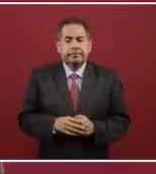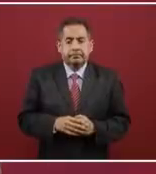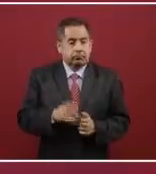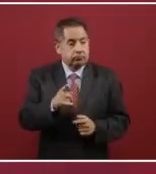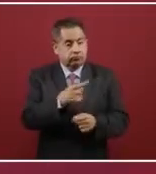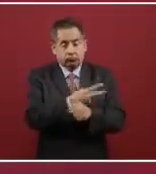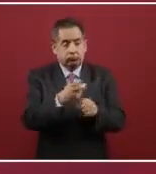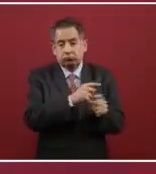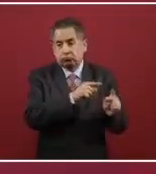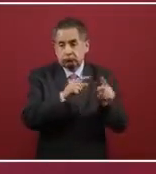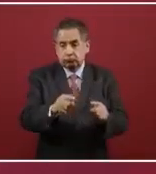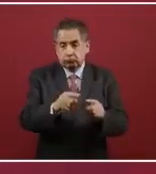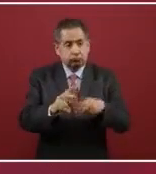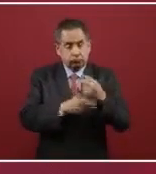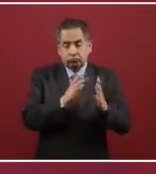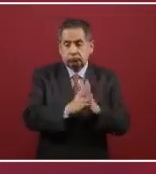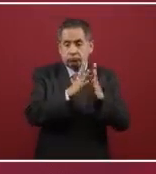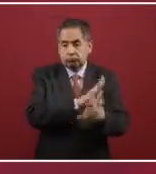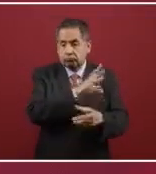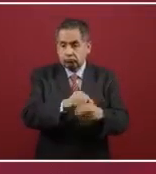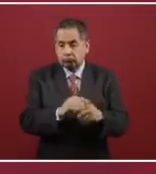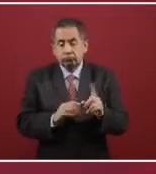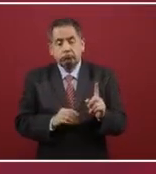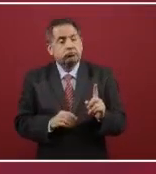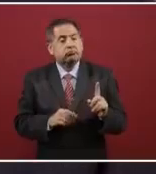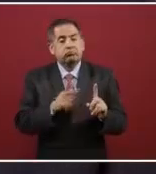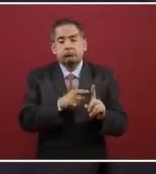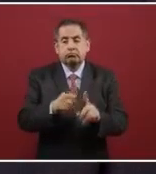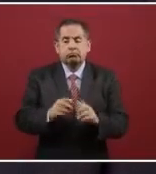lo invitaron a participar